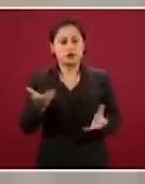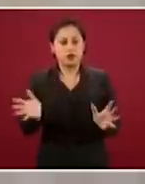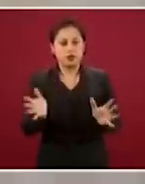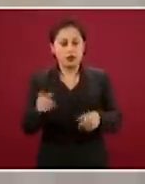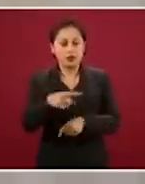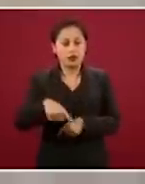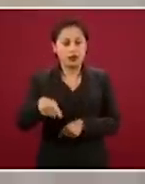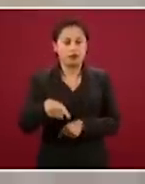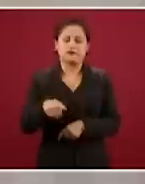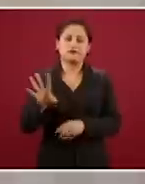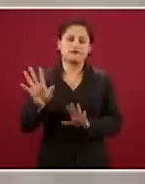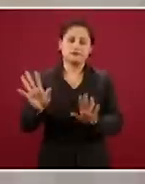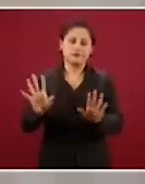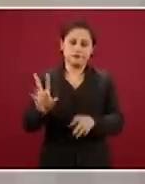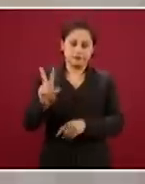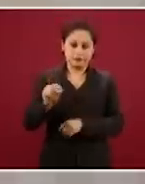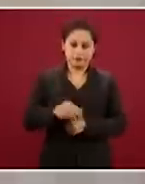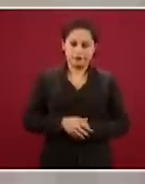estoy